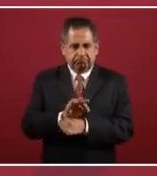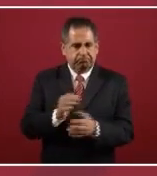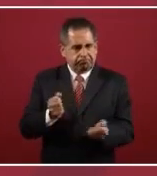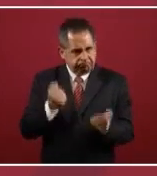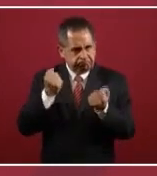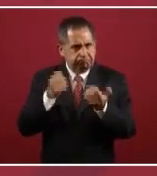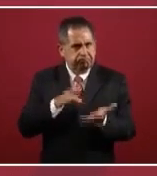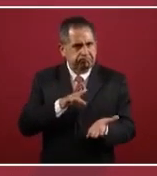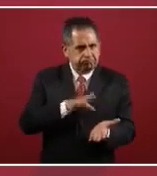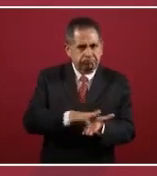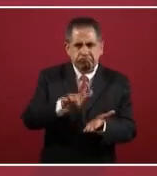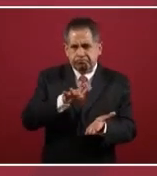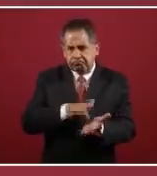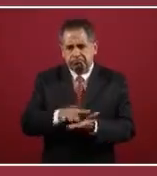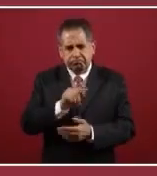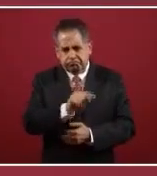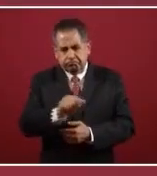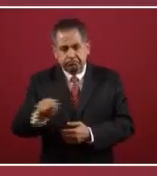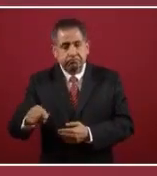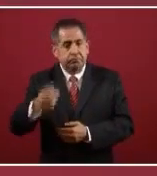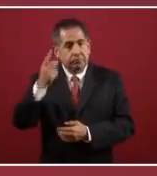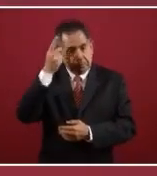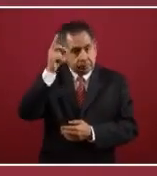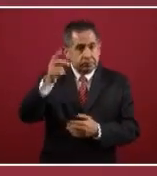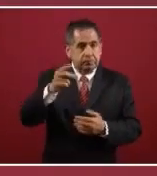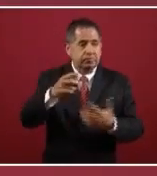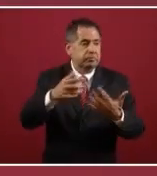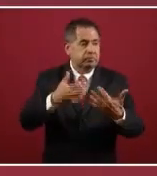apoyar a los productores del campo.